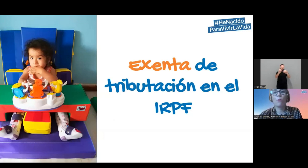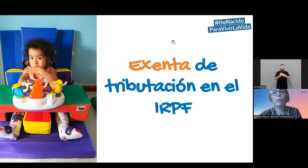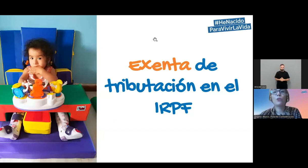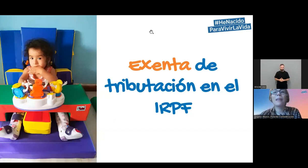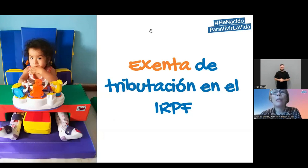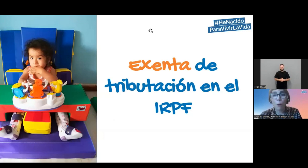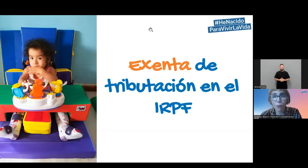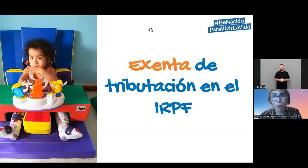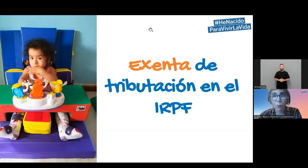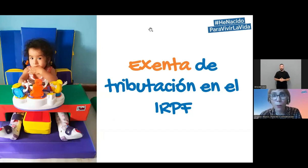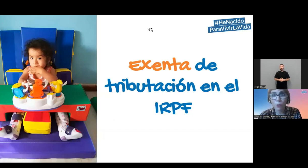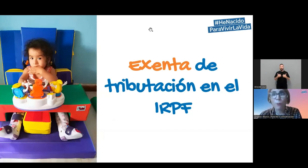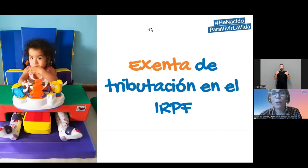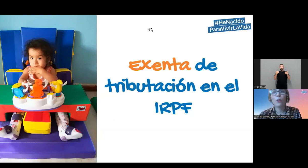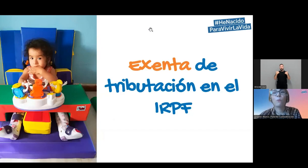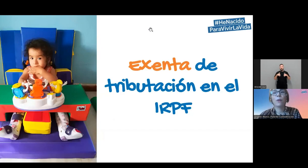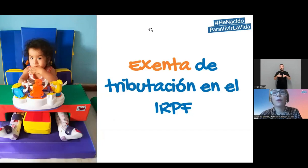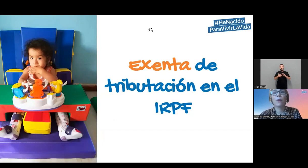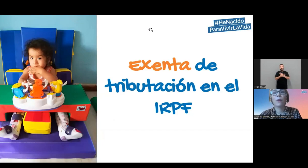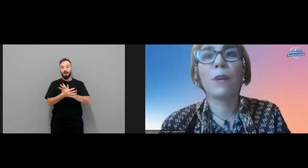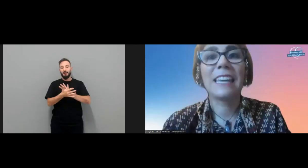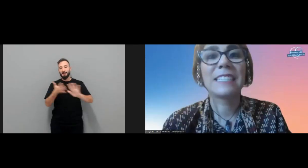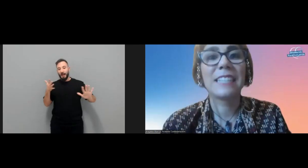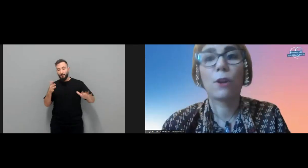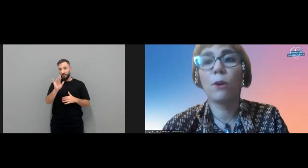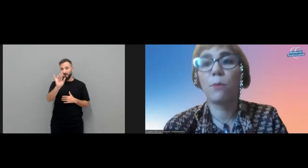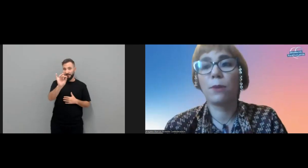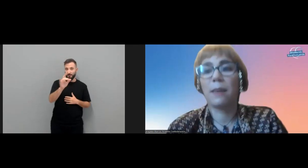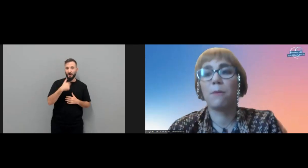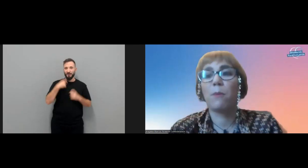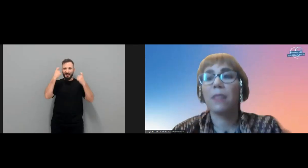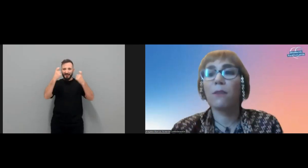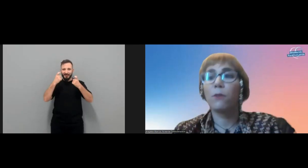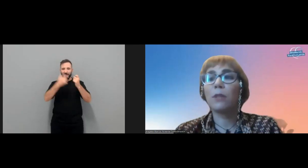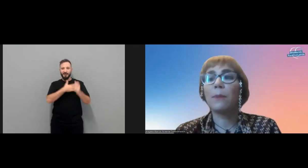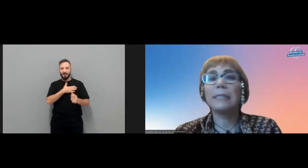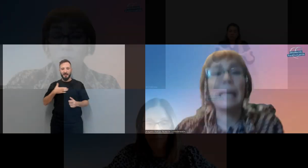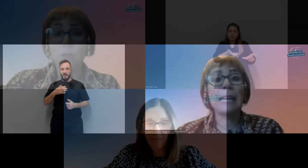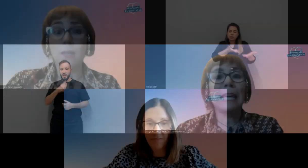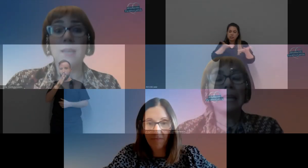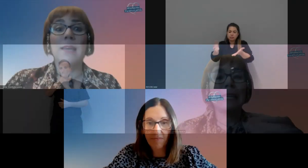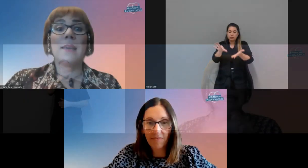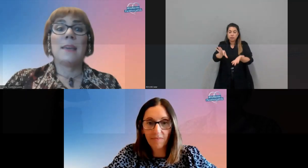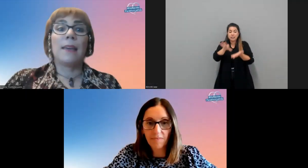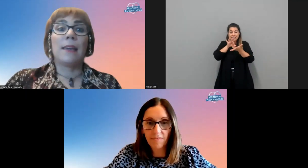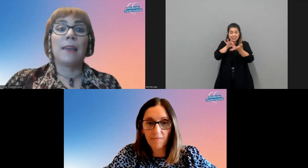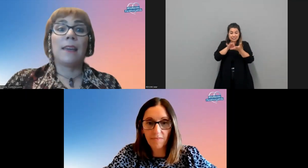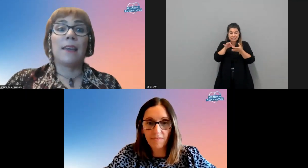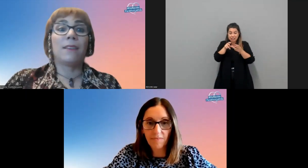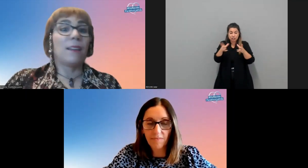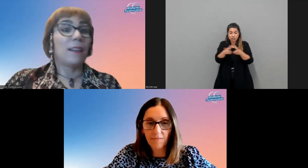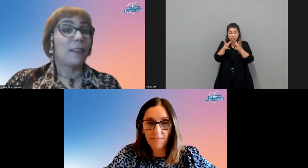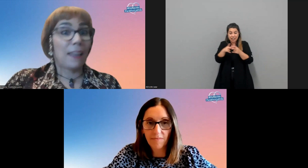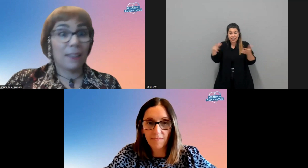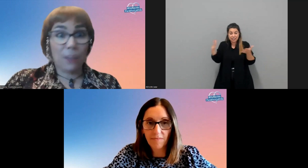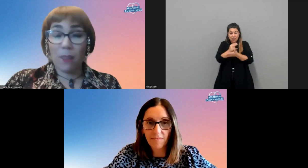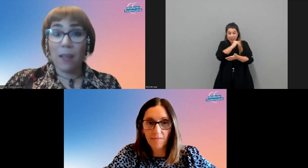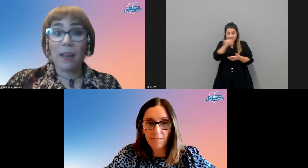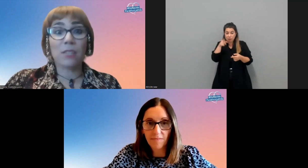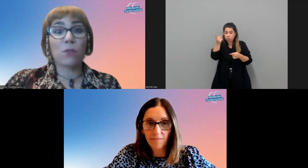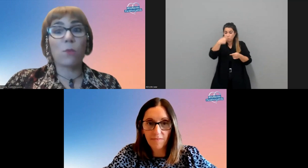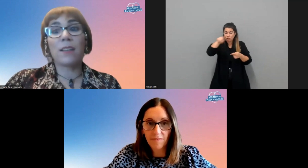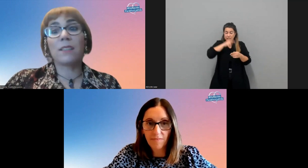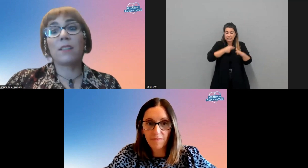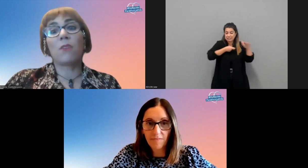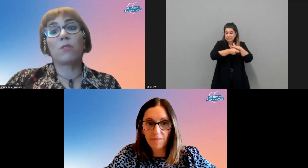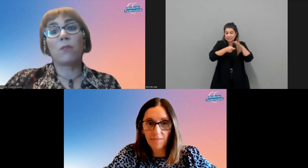Bueno, un poquito veloz, pero quería hacerlo porque me parece fundamental que... De verdad,